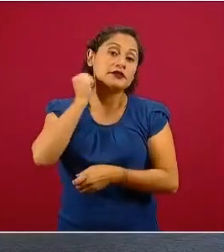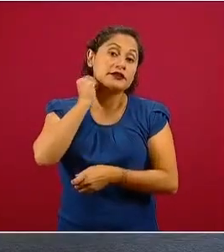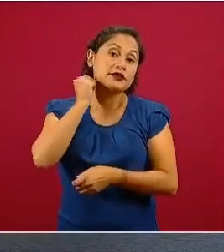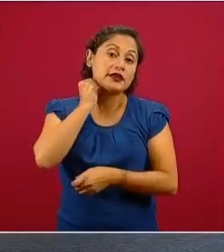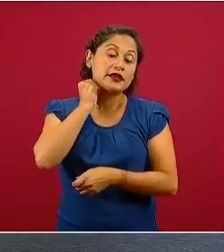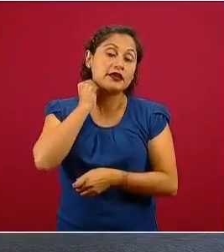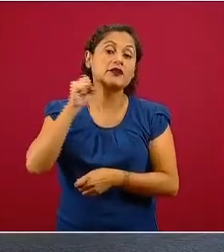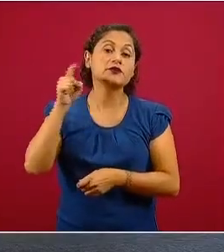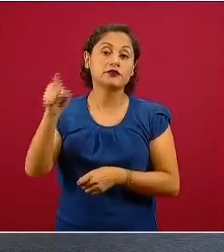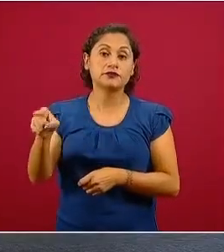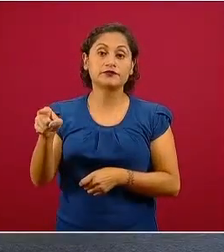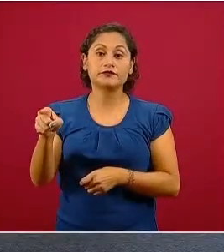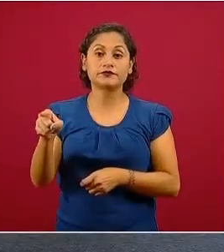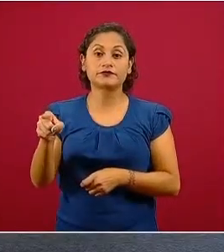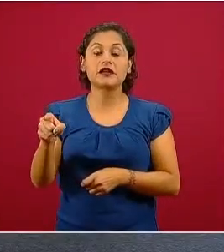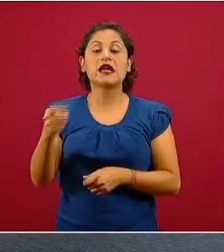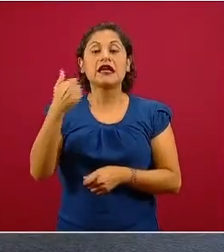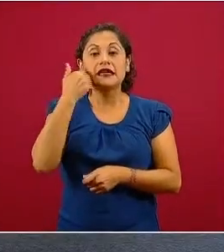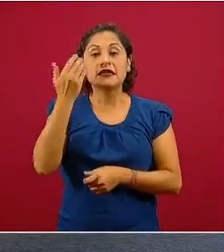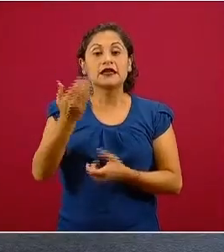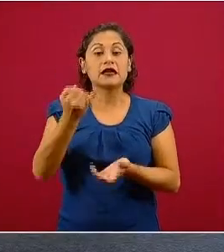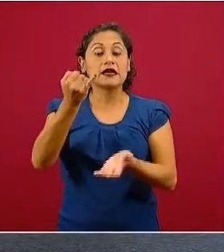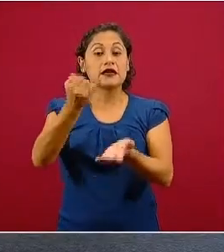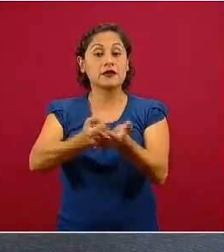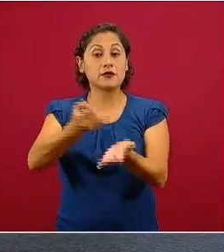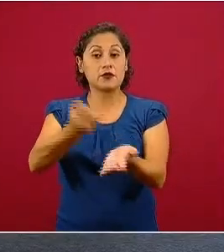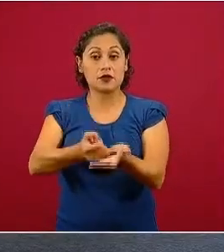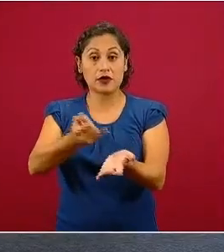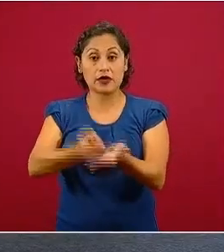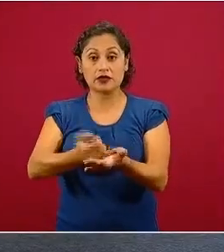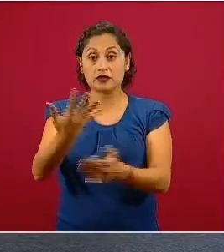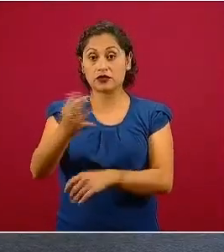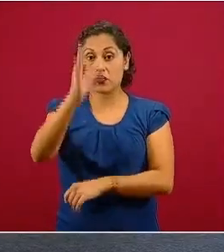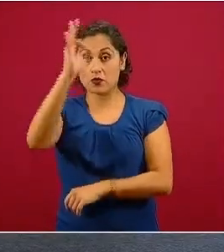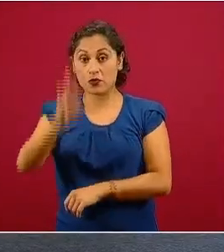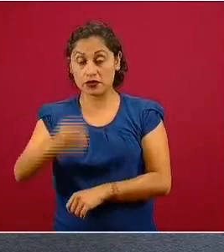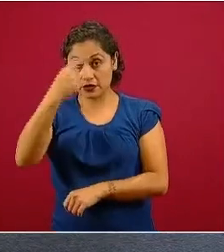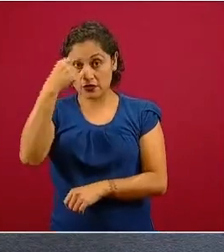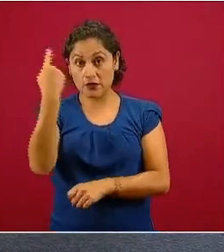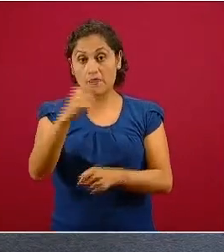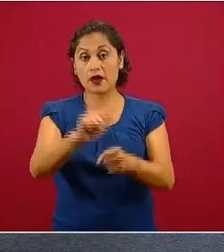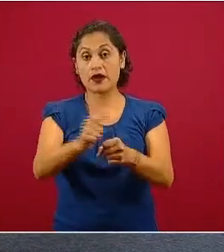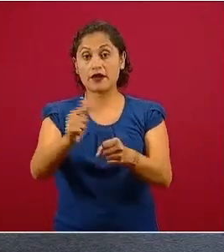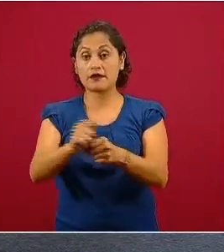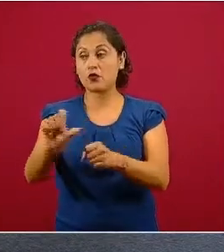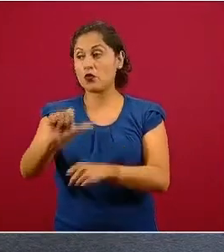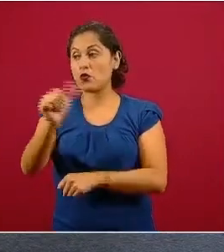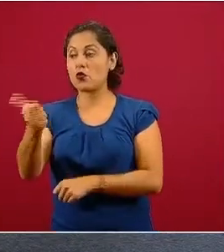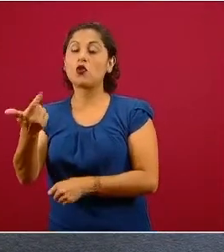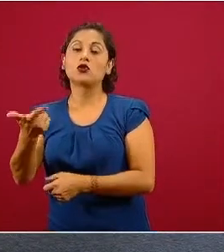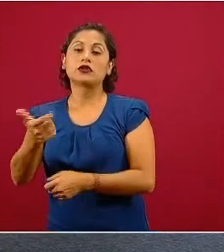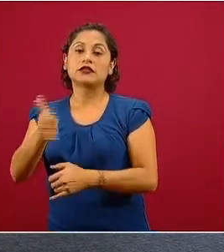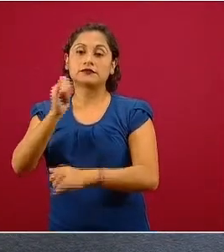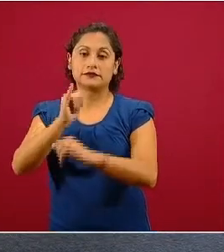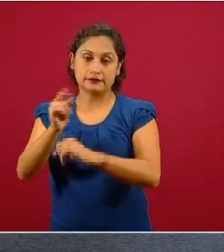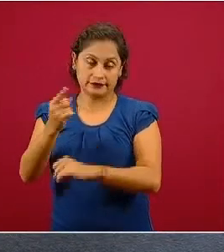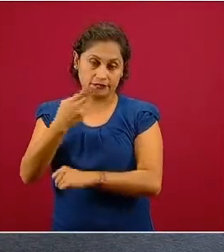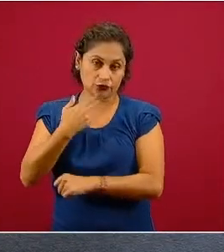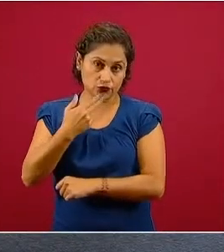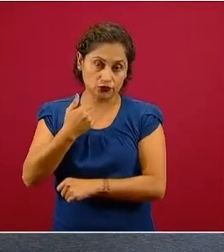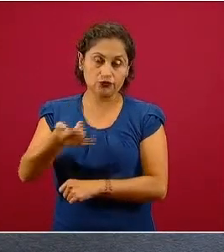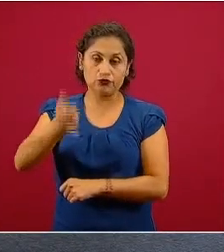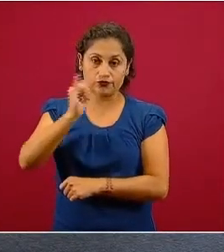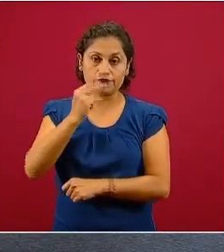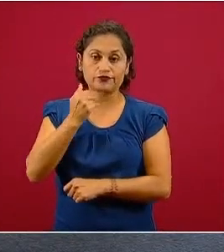gravar con más impuestos, incluso subir a 5% el impuesto a los refrescos y bebidas azucaradas. Aparte de una serie